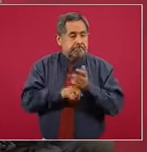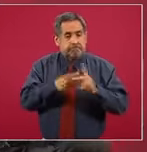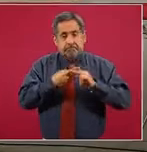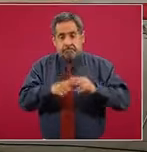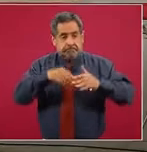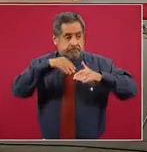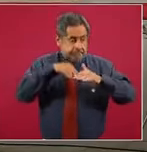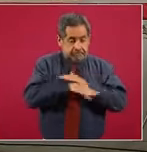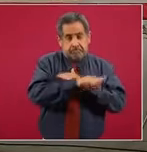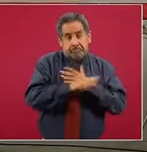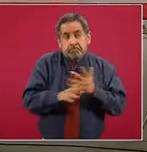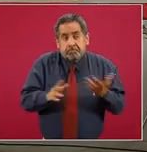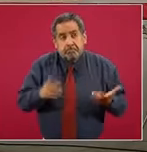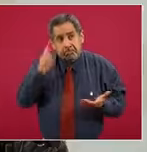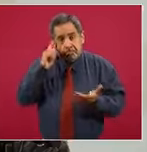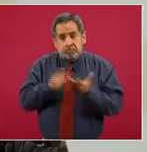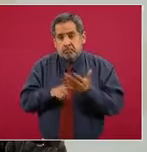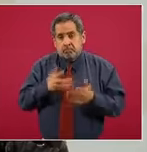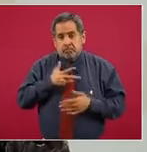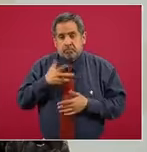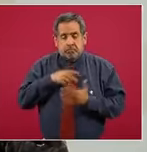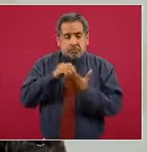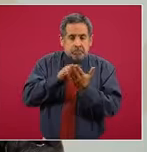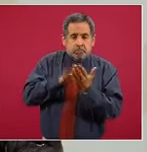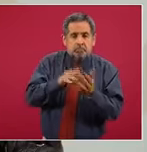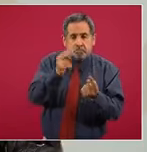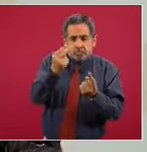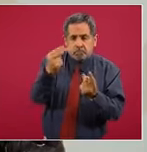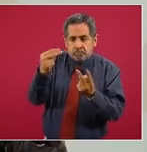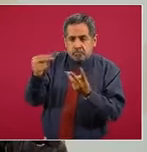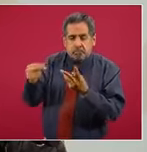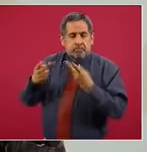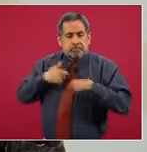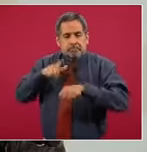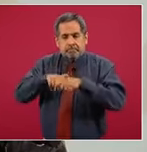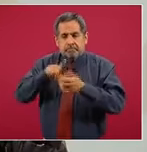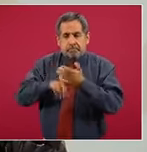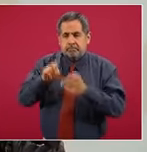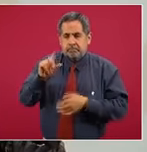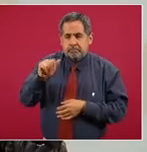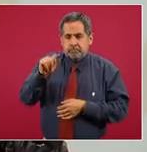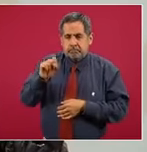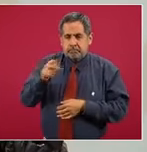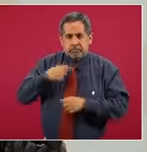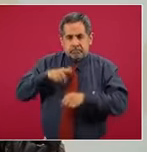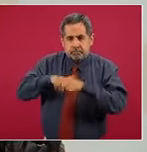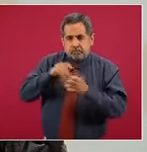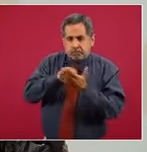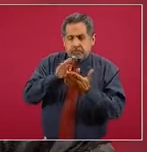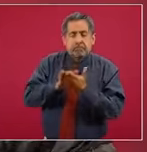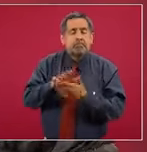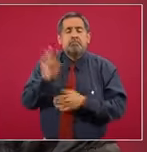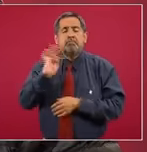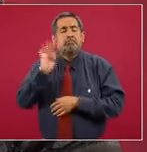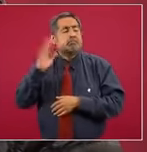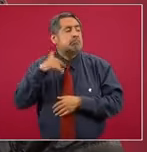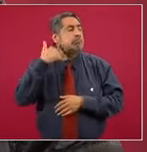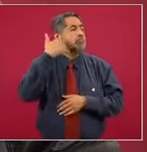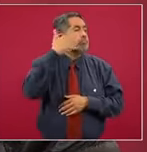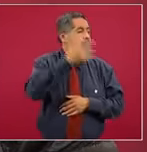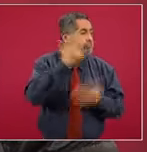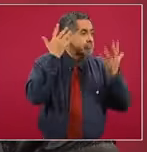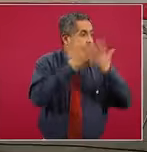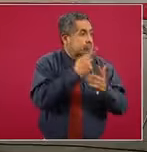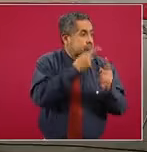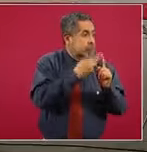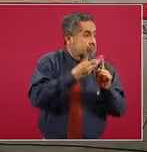ingresar tomaron datos, ¿no?, personales para localizarlos, para darle seguimiento eso es